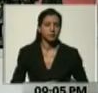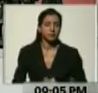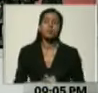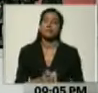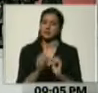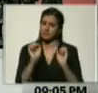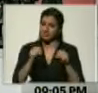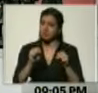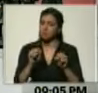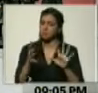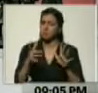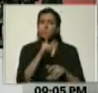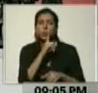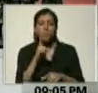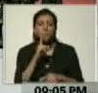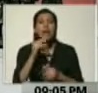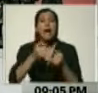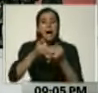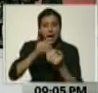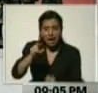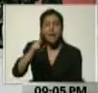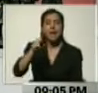Ajá, por ahí va, Martínez.